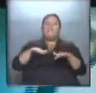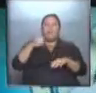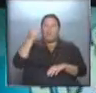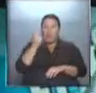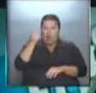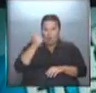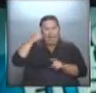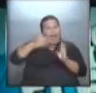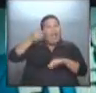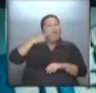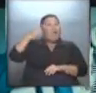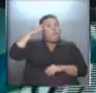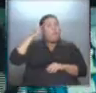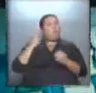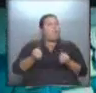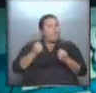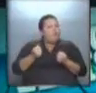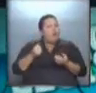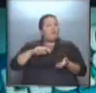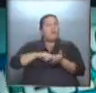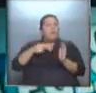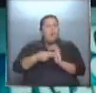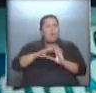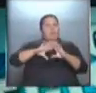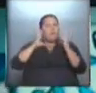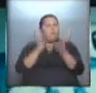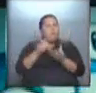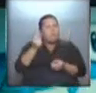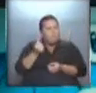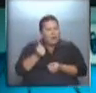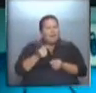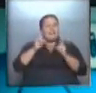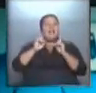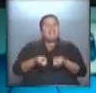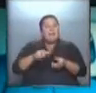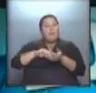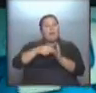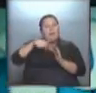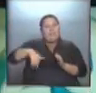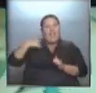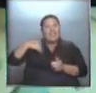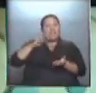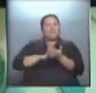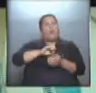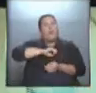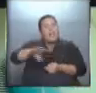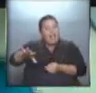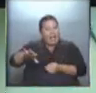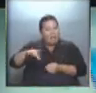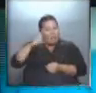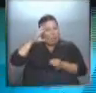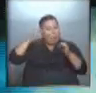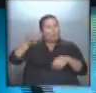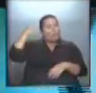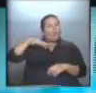elección de 2009, recordemos, pesó mucho la incidencia de la crisis mundial, pero también la crisis interna con respecto al agro, que que